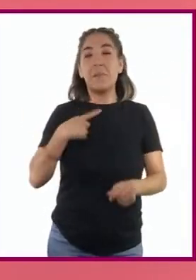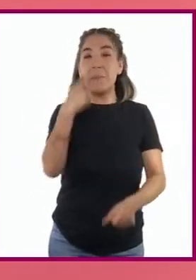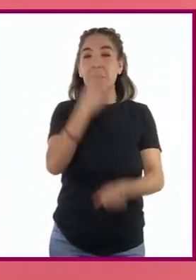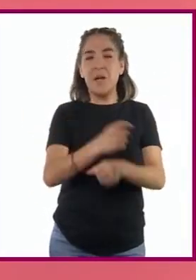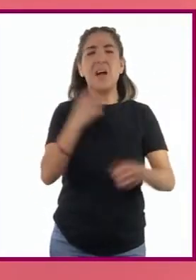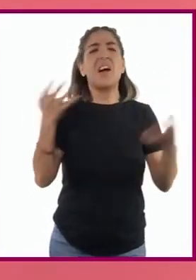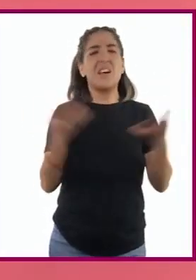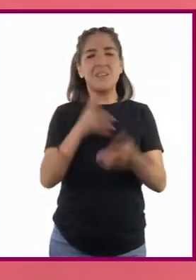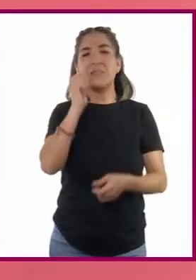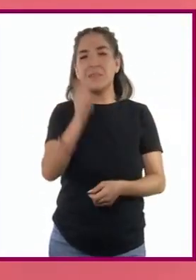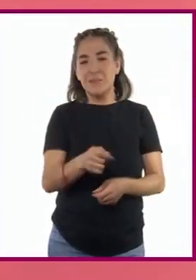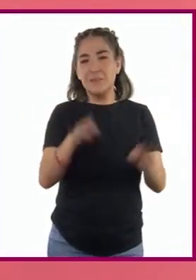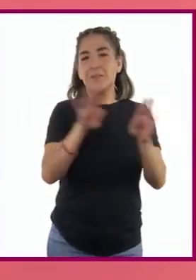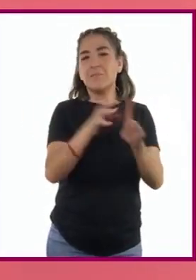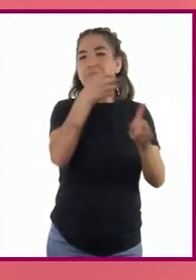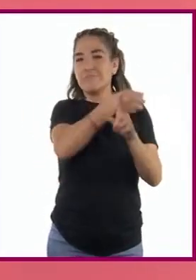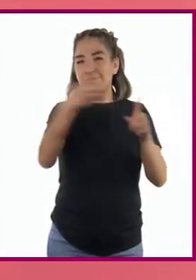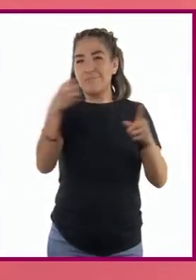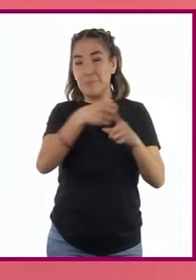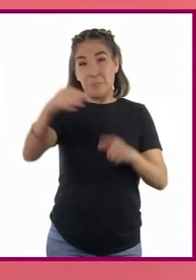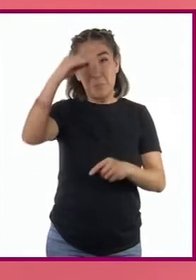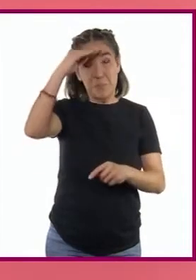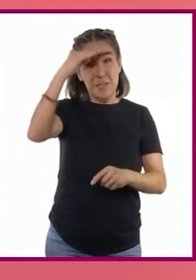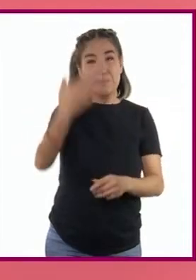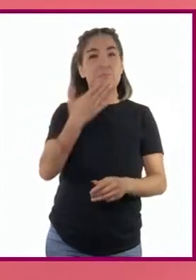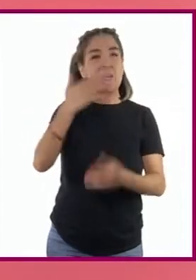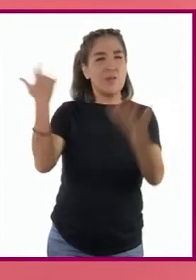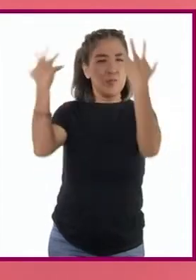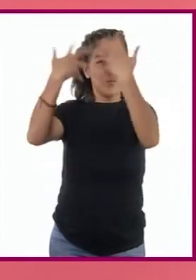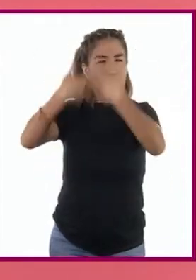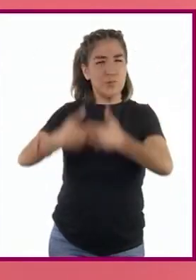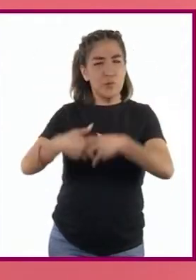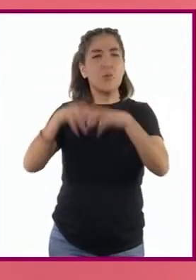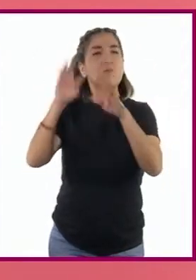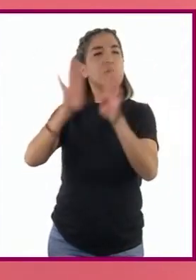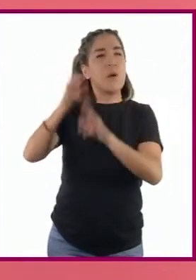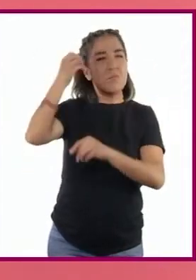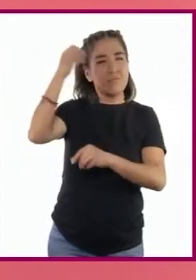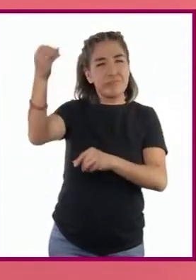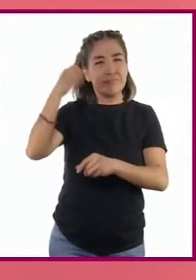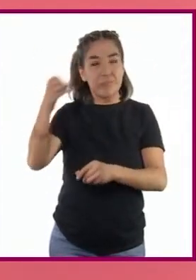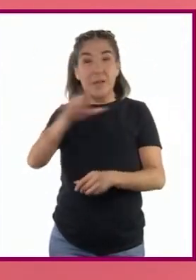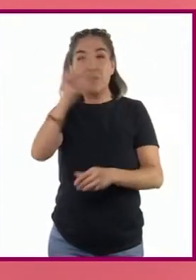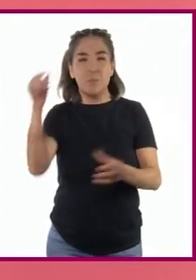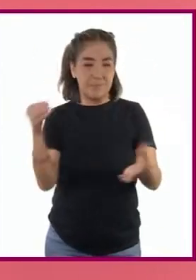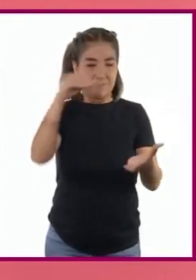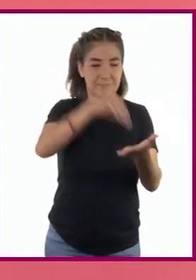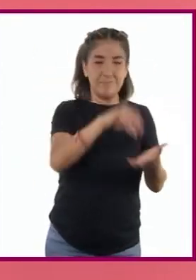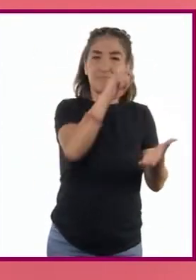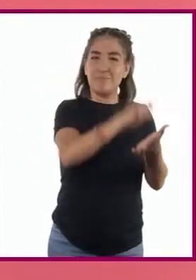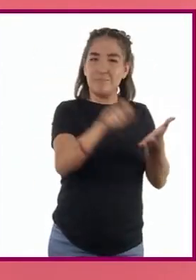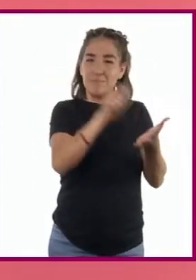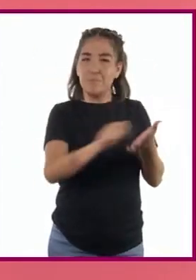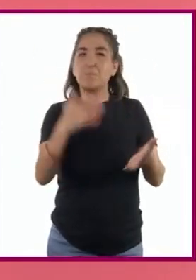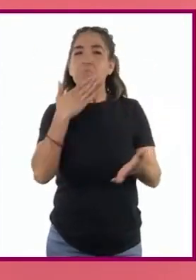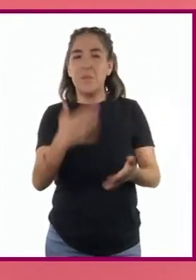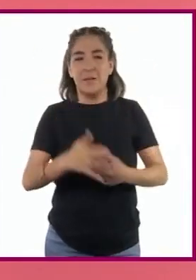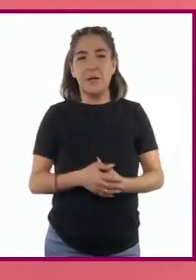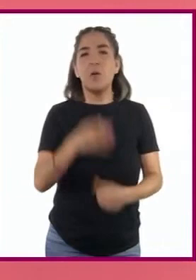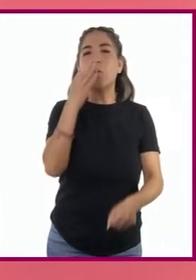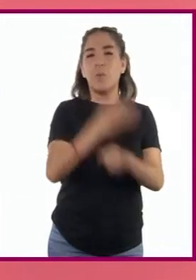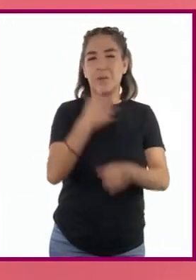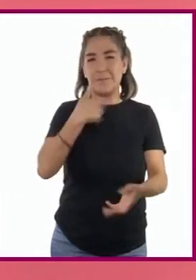hay que hacer es organizar el pensamiento en función de lo que se quiere expresar. Les voy a